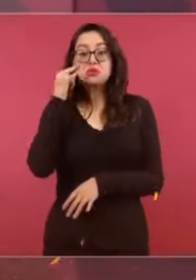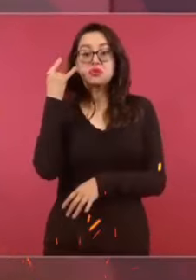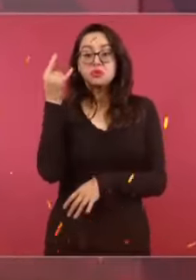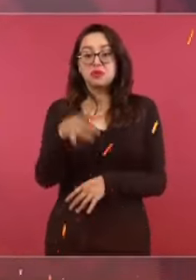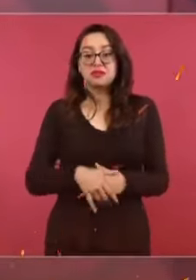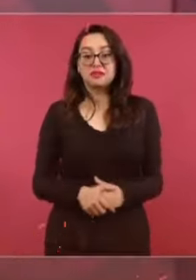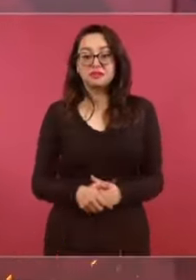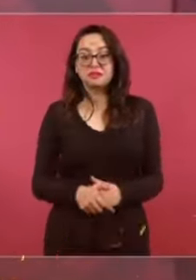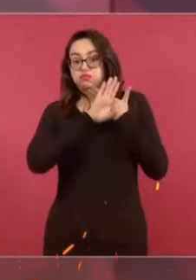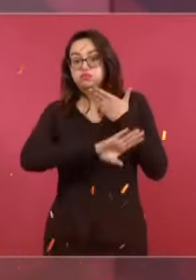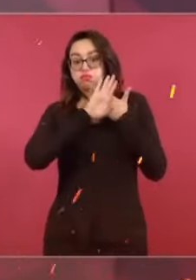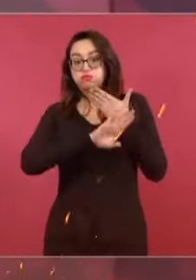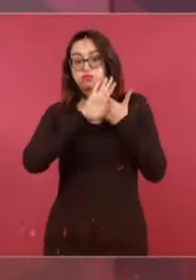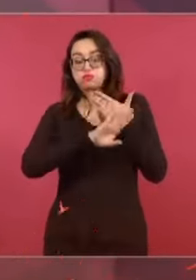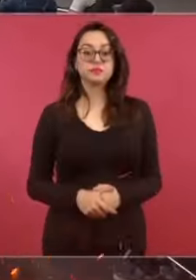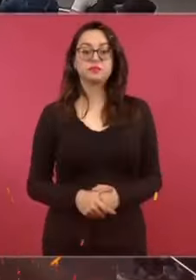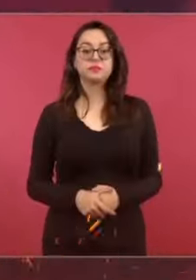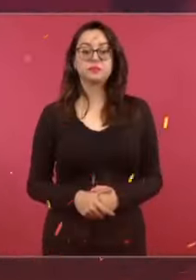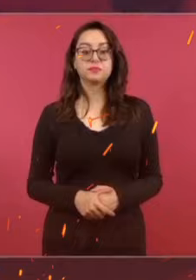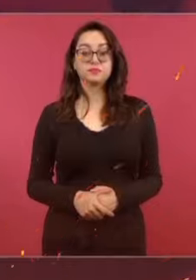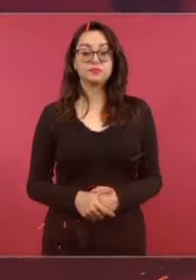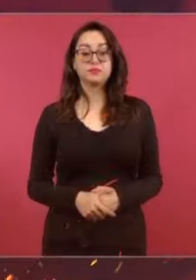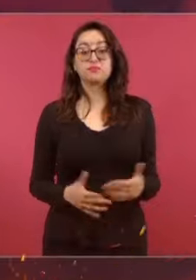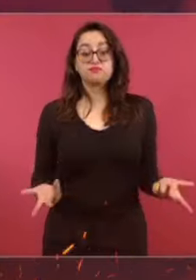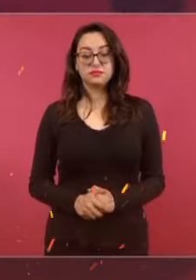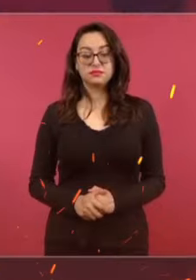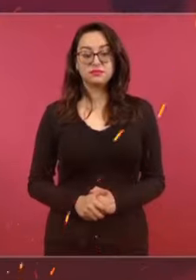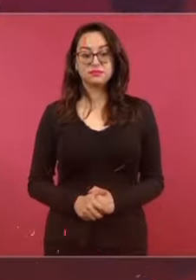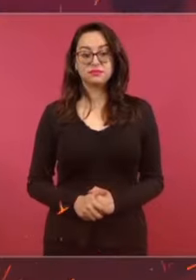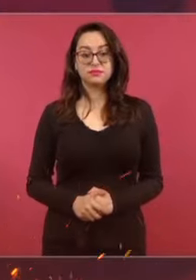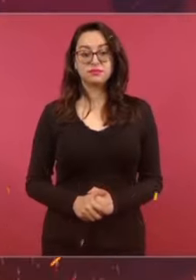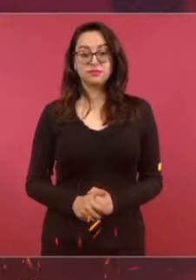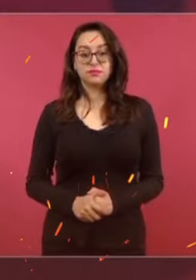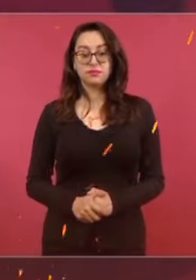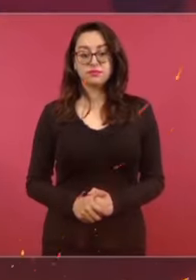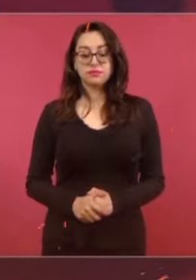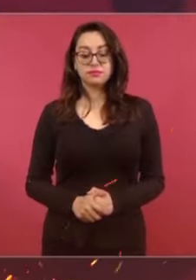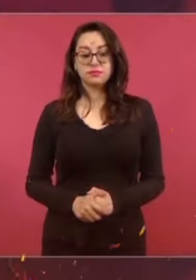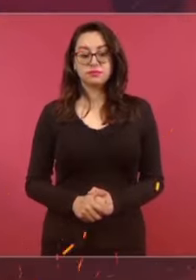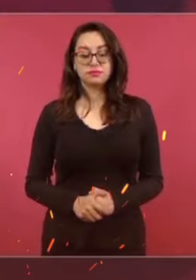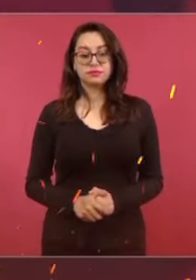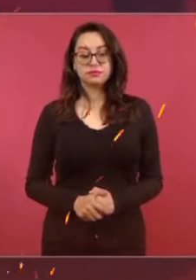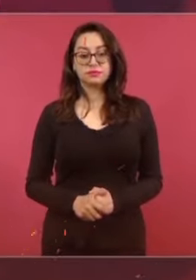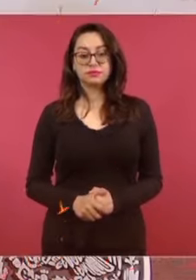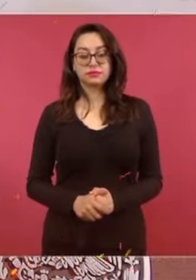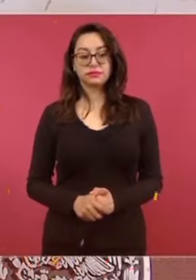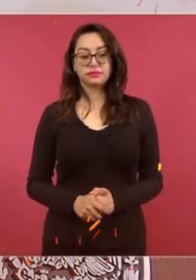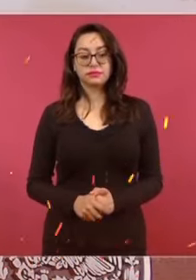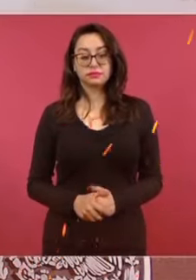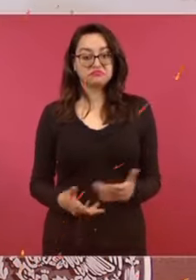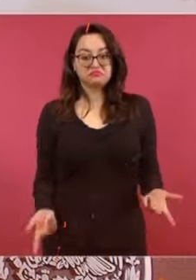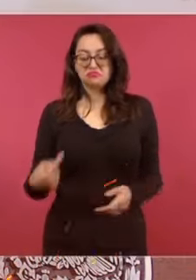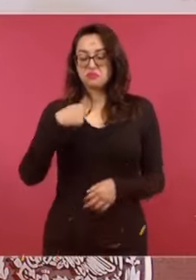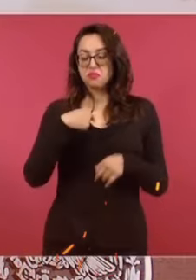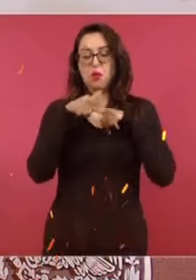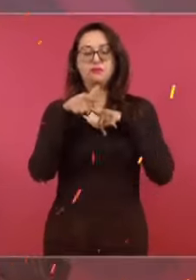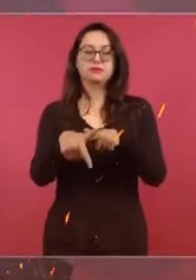en el flanco de la transformación. Eso es lo que pasa. Y yo no voy a dejar de decir las cosas